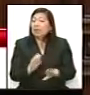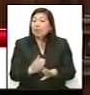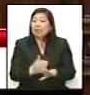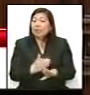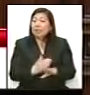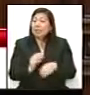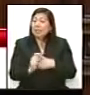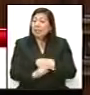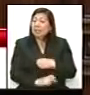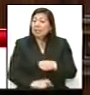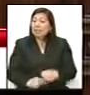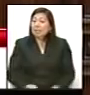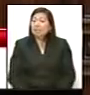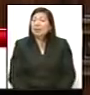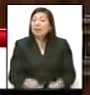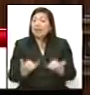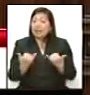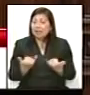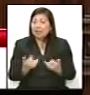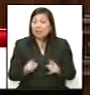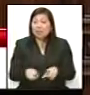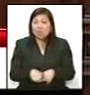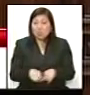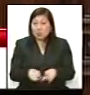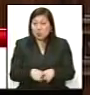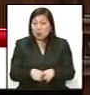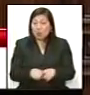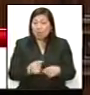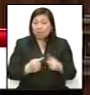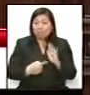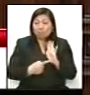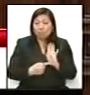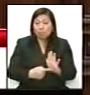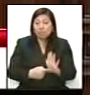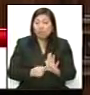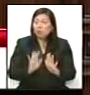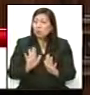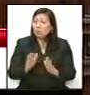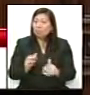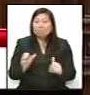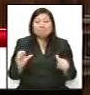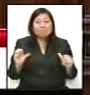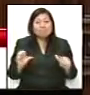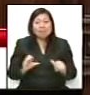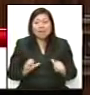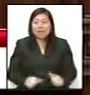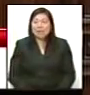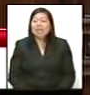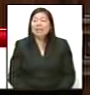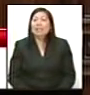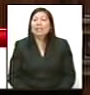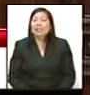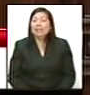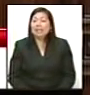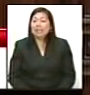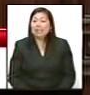del país. Este mismo mecanismo revela toda su perversidad. Y por lo tanto, creo yo